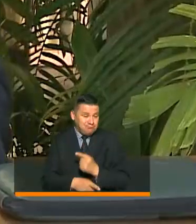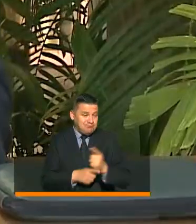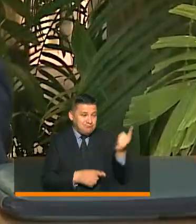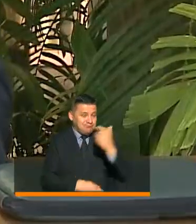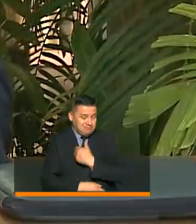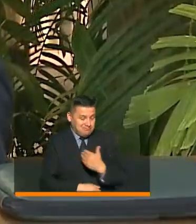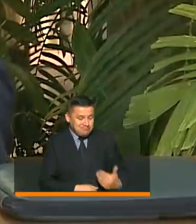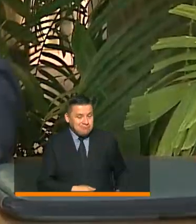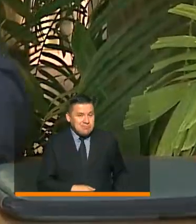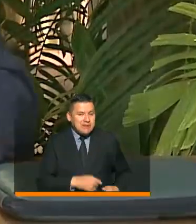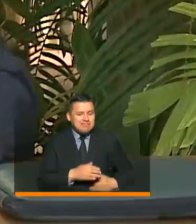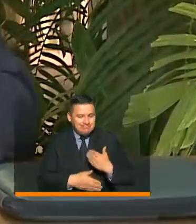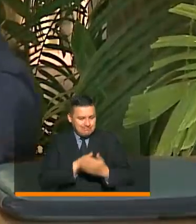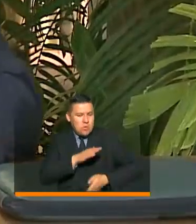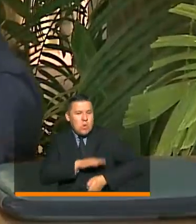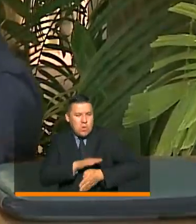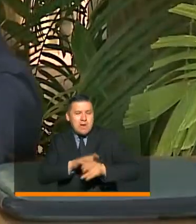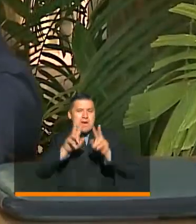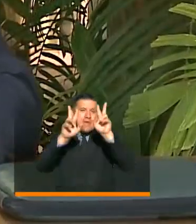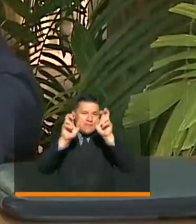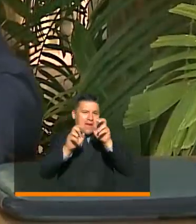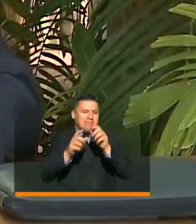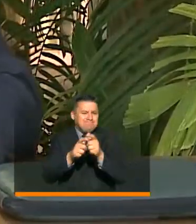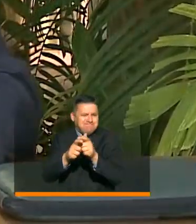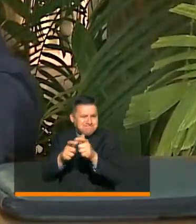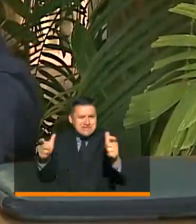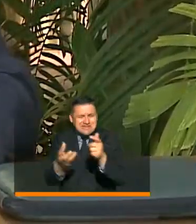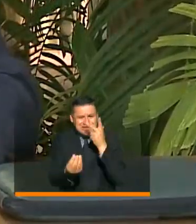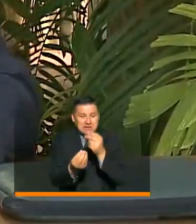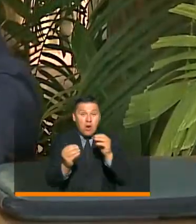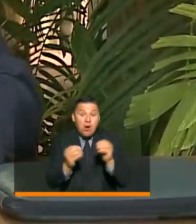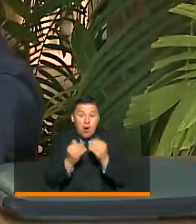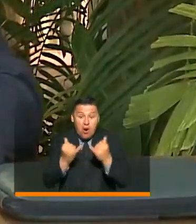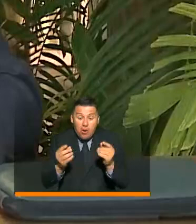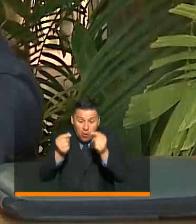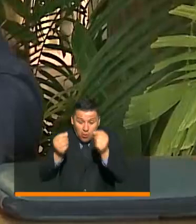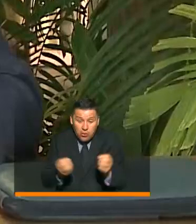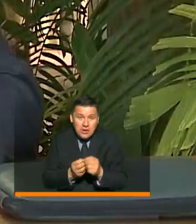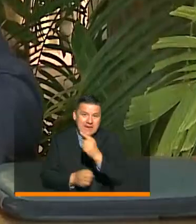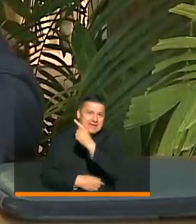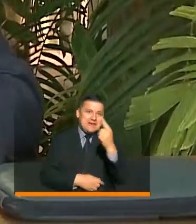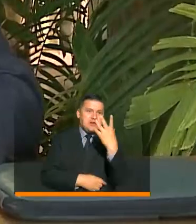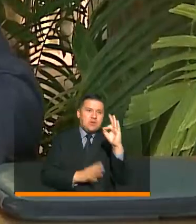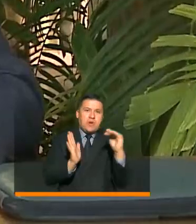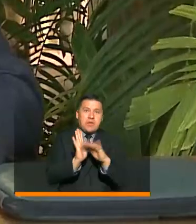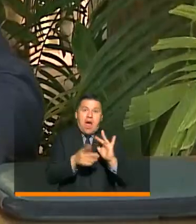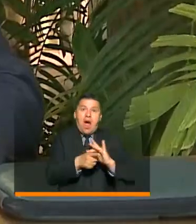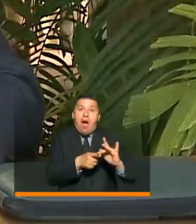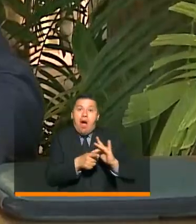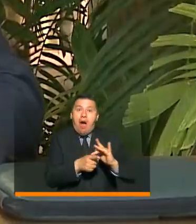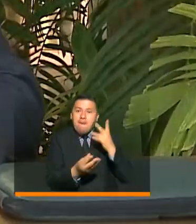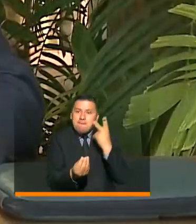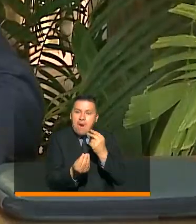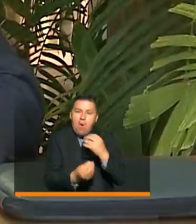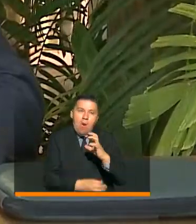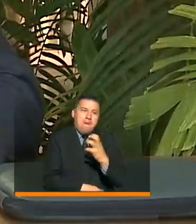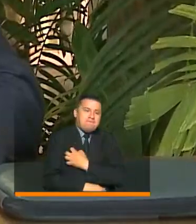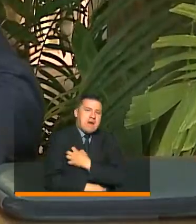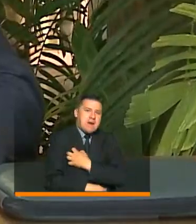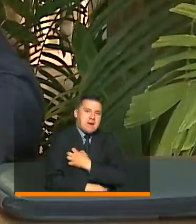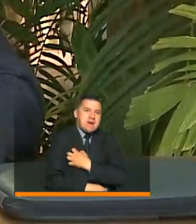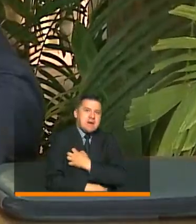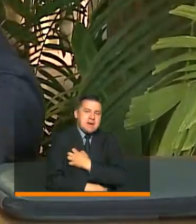señor presidente, seguimos avanzando en el tema de vacunación. Hoy más de 150 mil dosis aplicadas, un nuevo récord